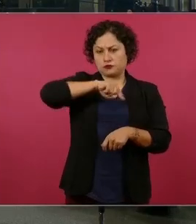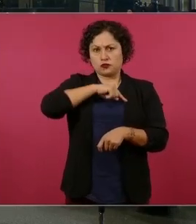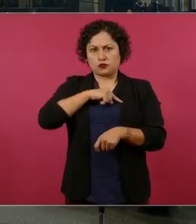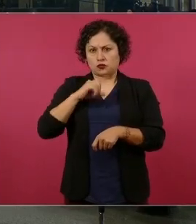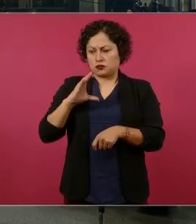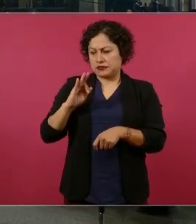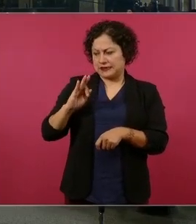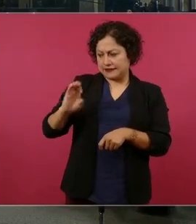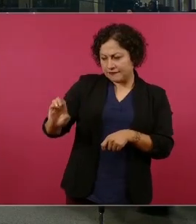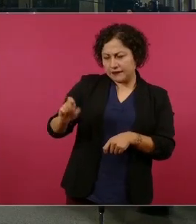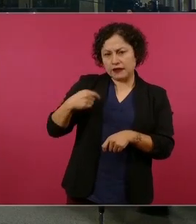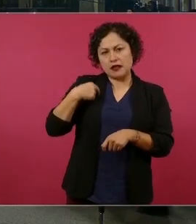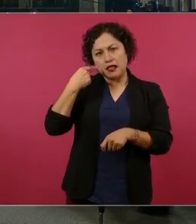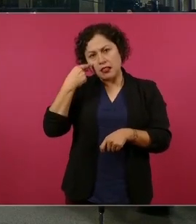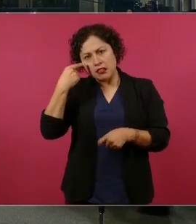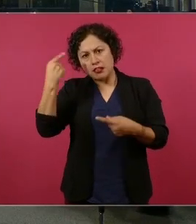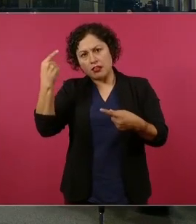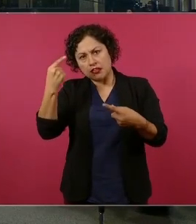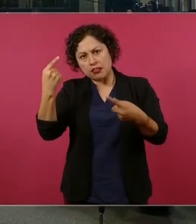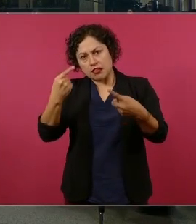¿y qué?